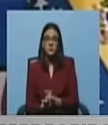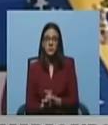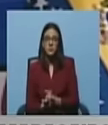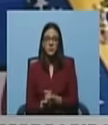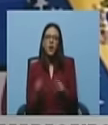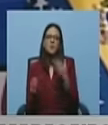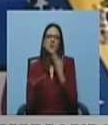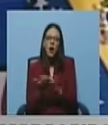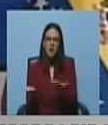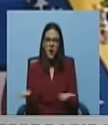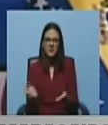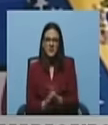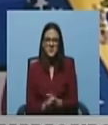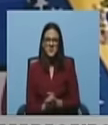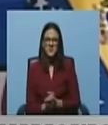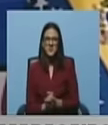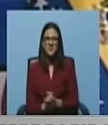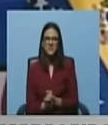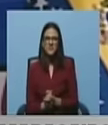Gracias, Ligio.